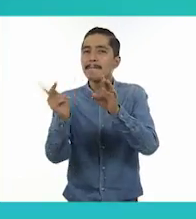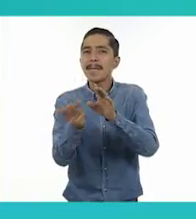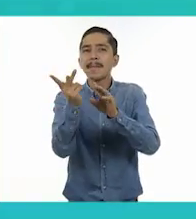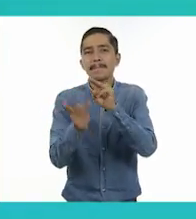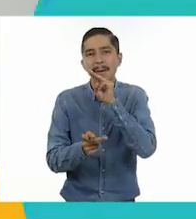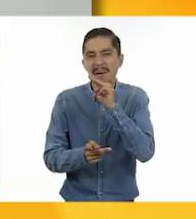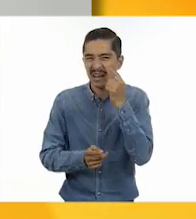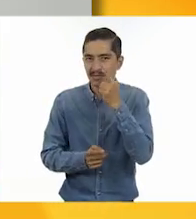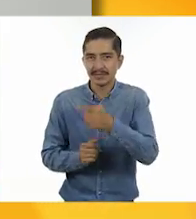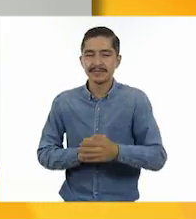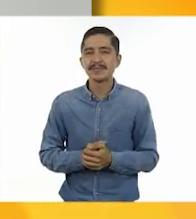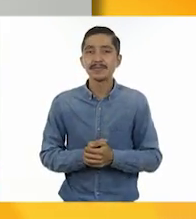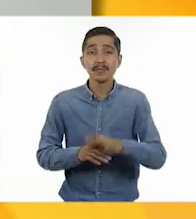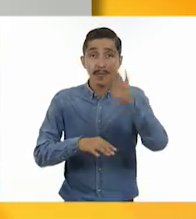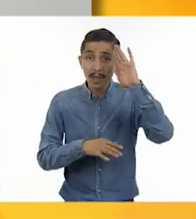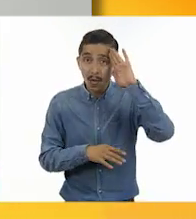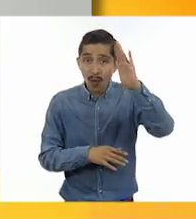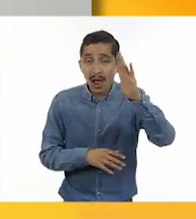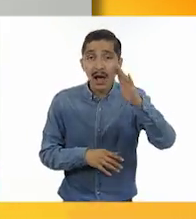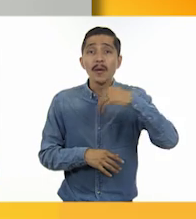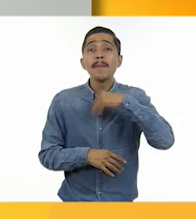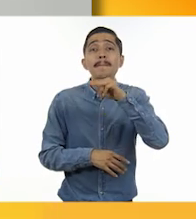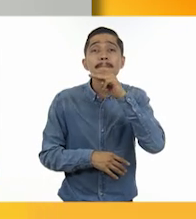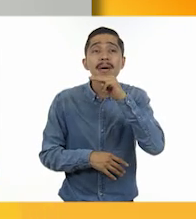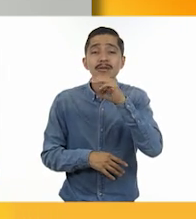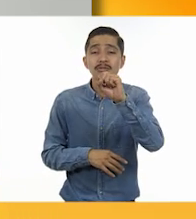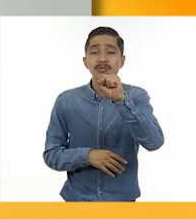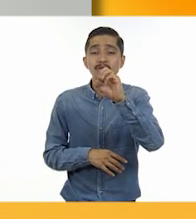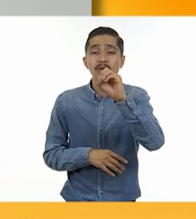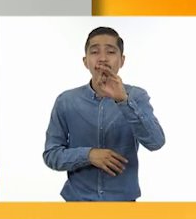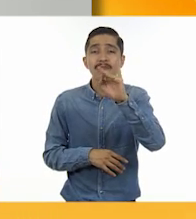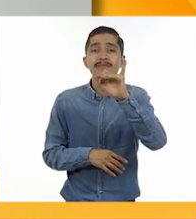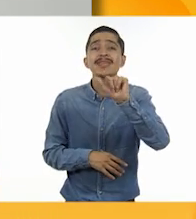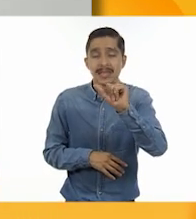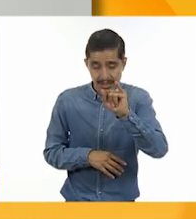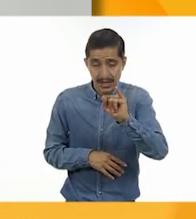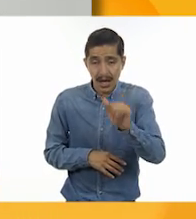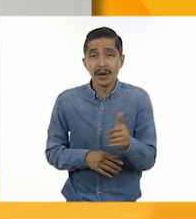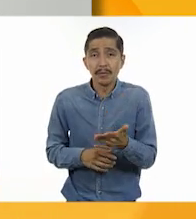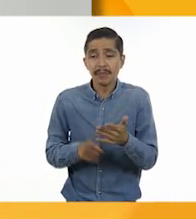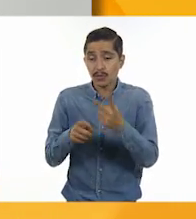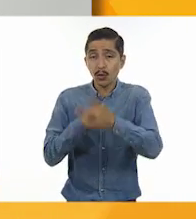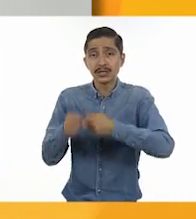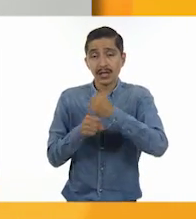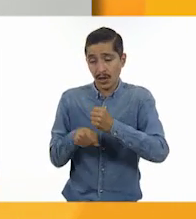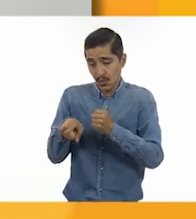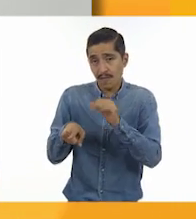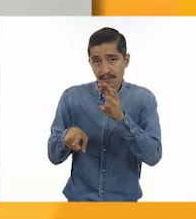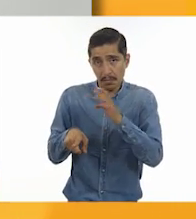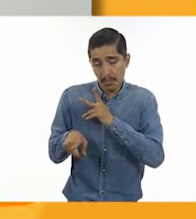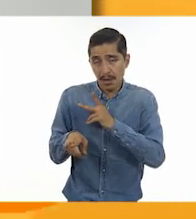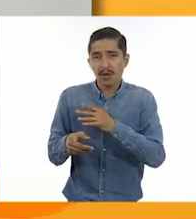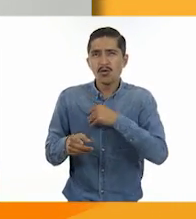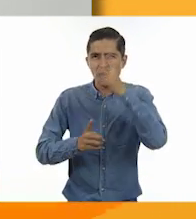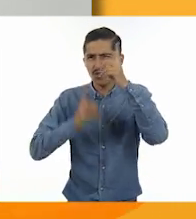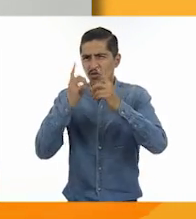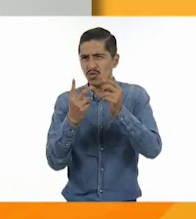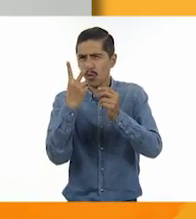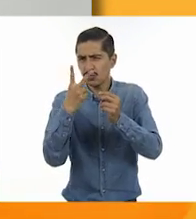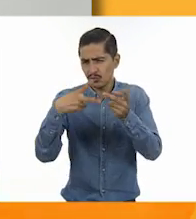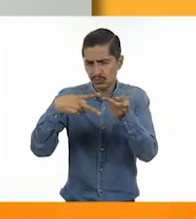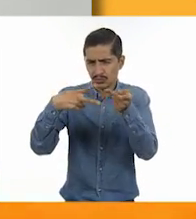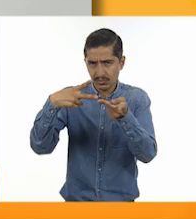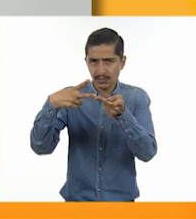mamá? Hola, soy mamá de Sophie. Ella tiene 2 años. Tengo 2 dudas.